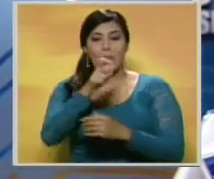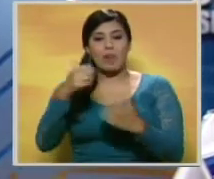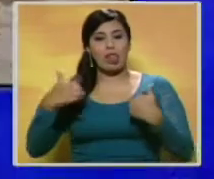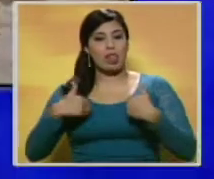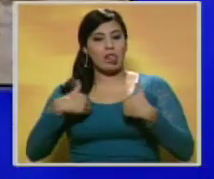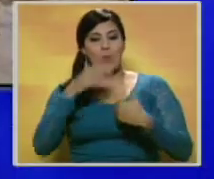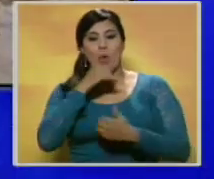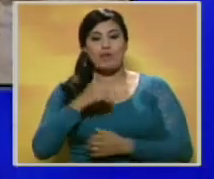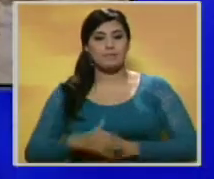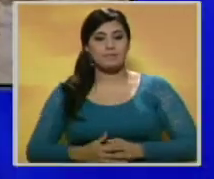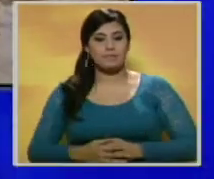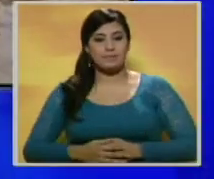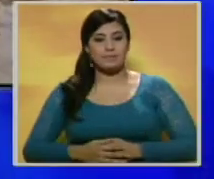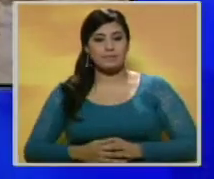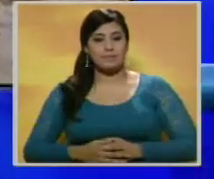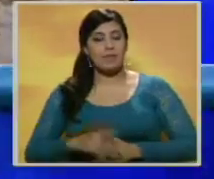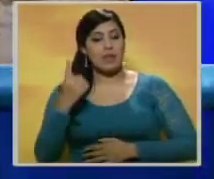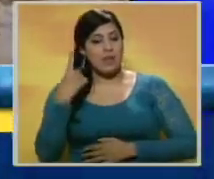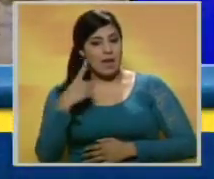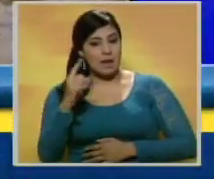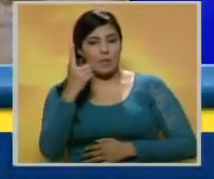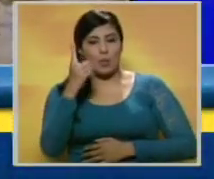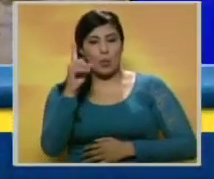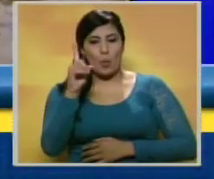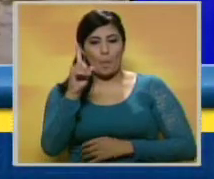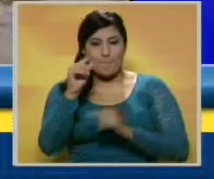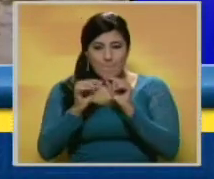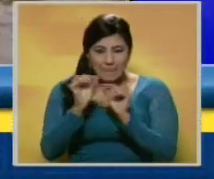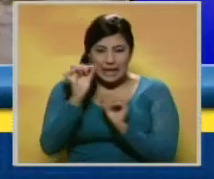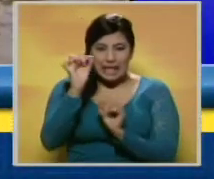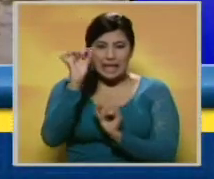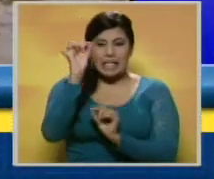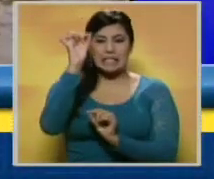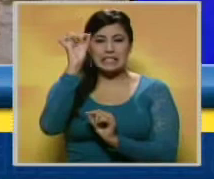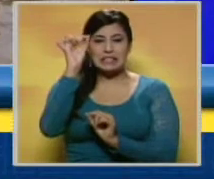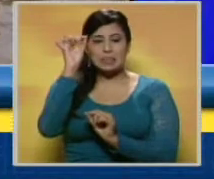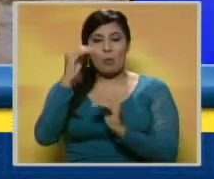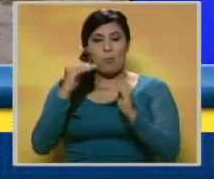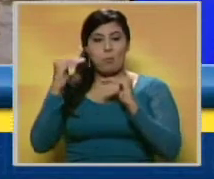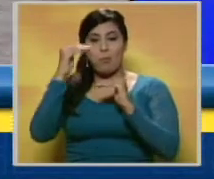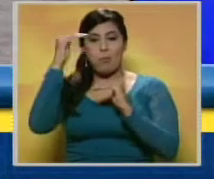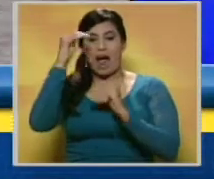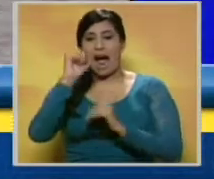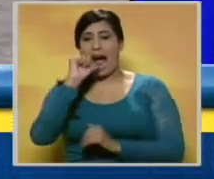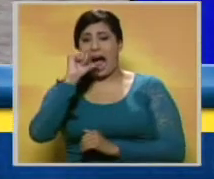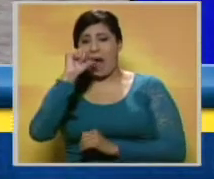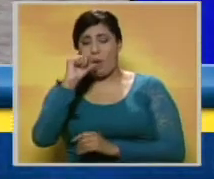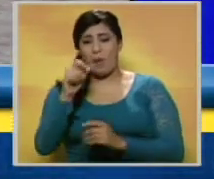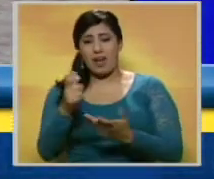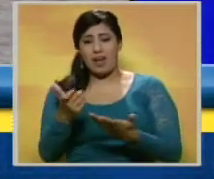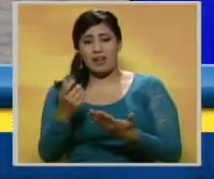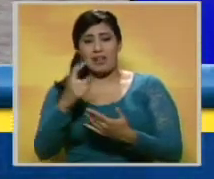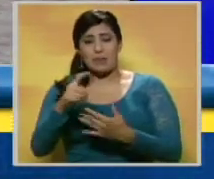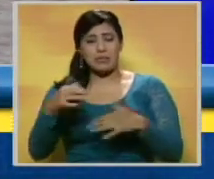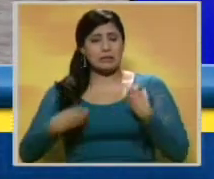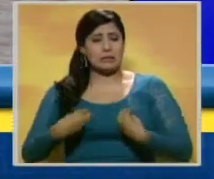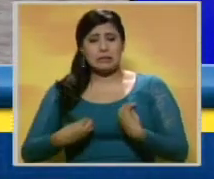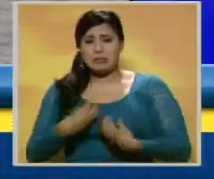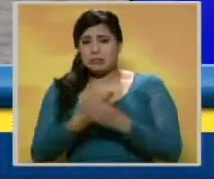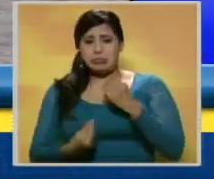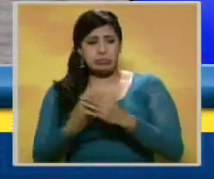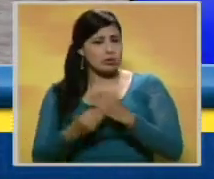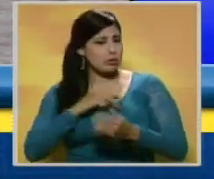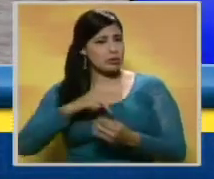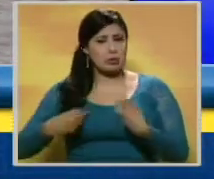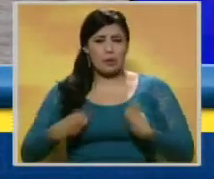damnificados. Ha crecido a veces hasta 1 metro de altura el nivel de las aguas. La gente desesperada, nosotros estamos haciendo todo